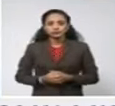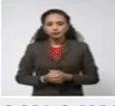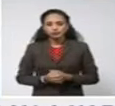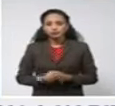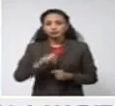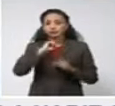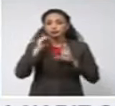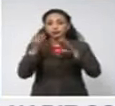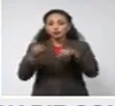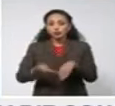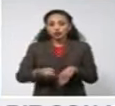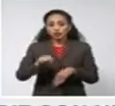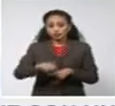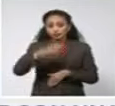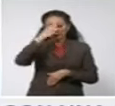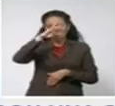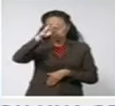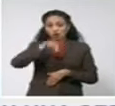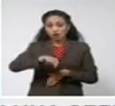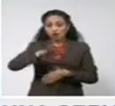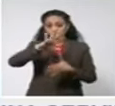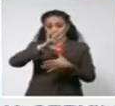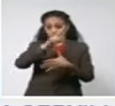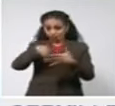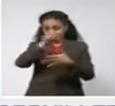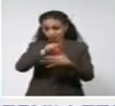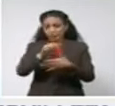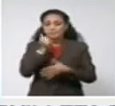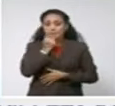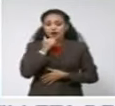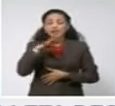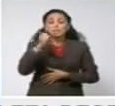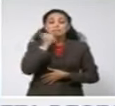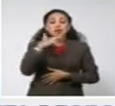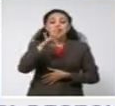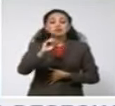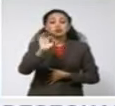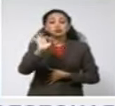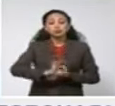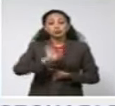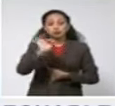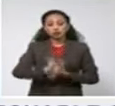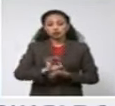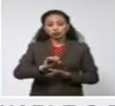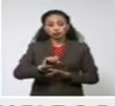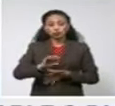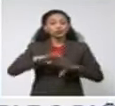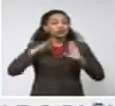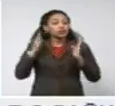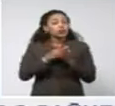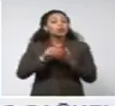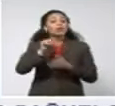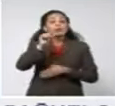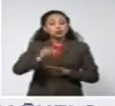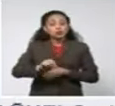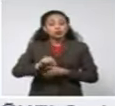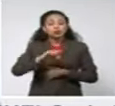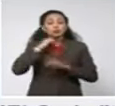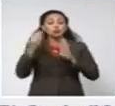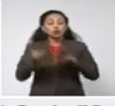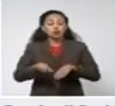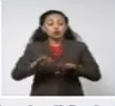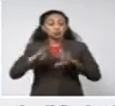Fallecieron en nuestra región más del 50% de todos los casos que fallecieron en el mundo, estamos hablando